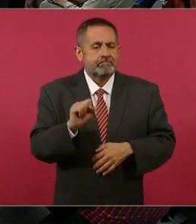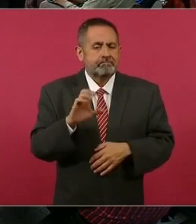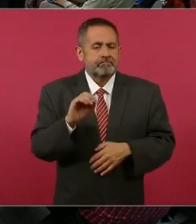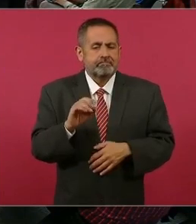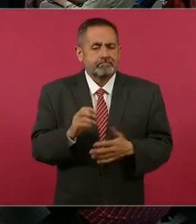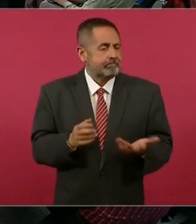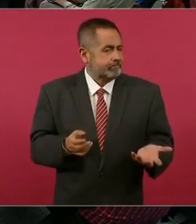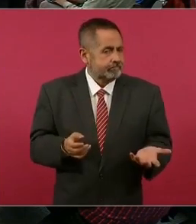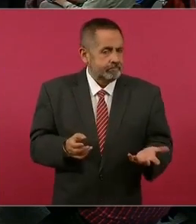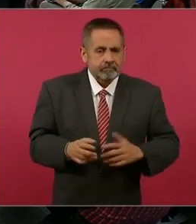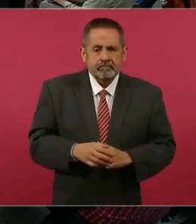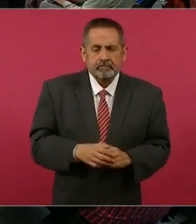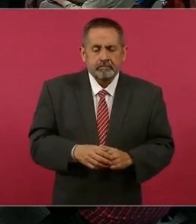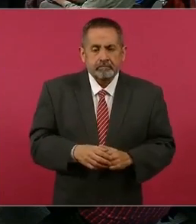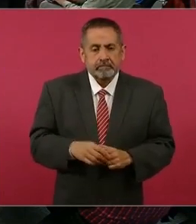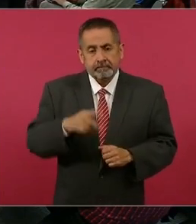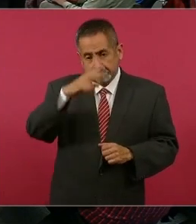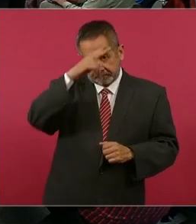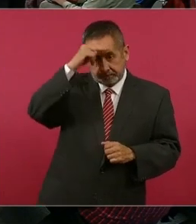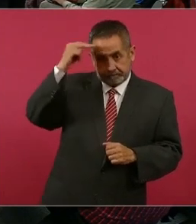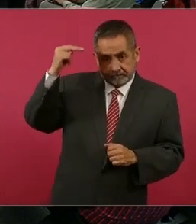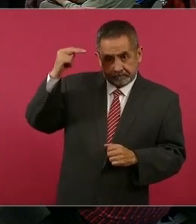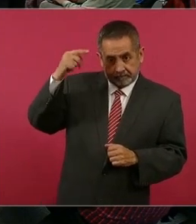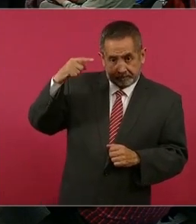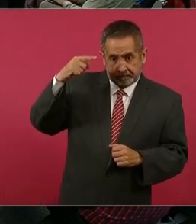En Nayarit,